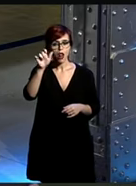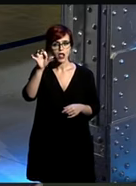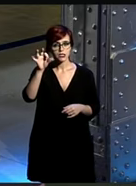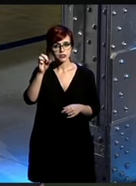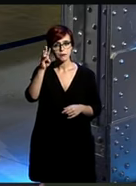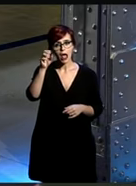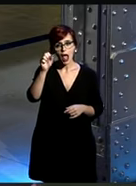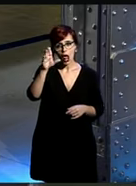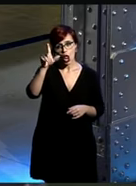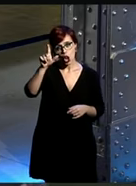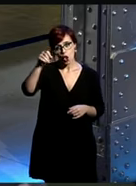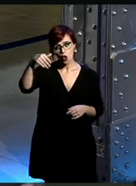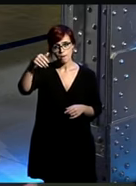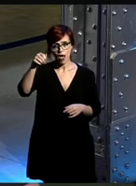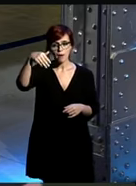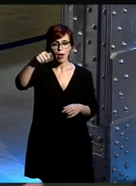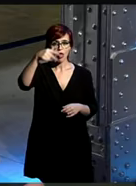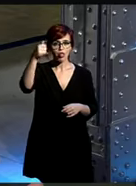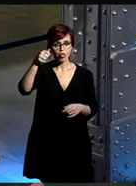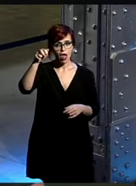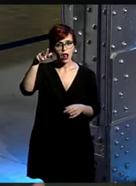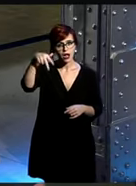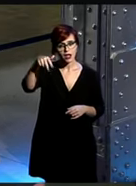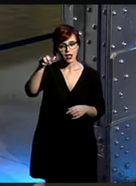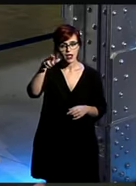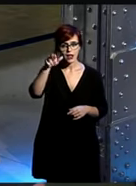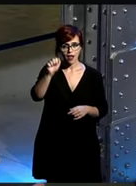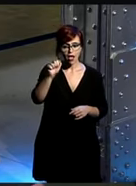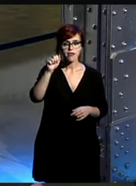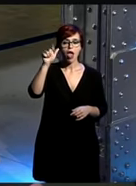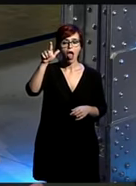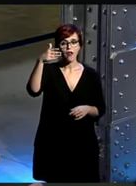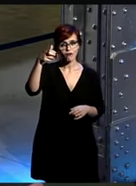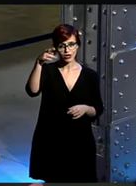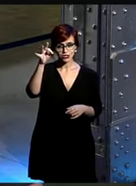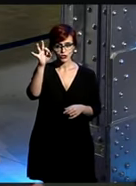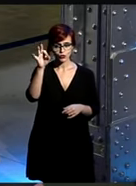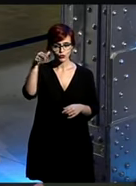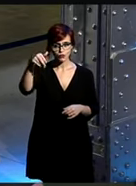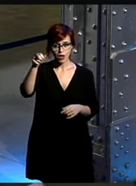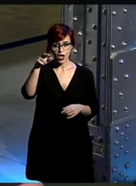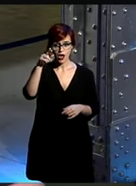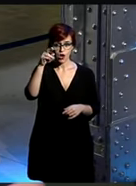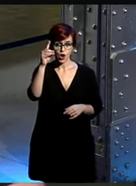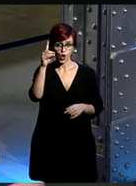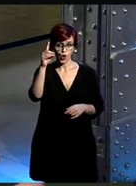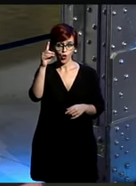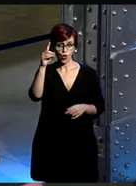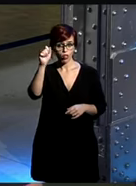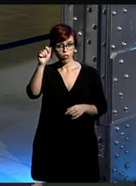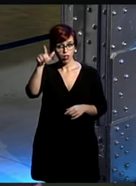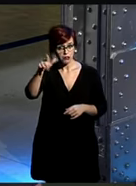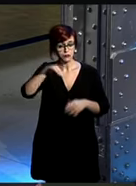ahora mismo no la veo, pero sé que está por aquí, y Alberto Marrodán, que desgraciadamente no ha podido acompañarnos. Este proyecto de investigación se inició en el